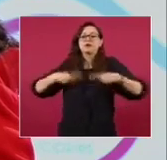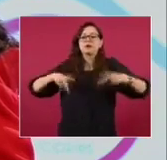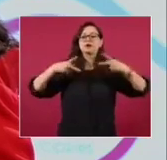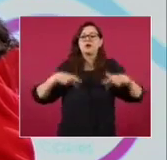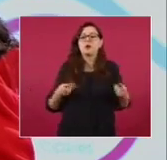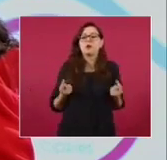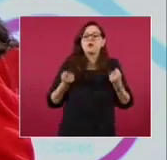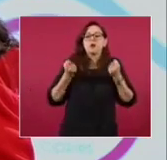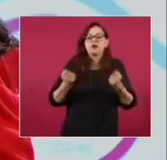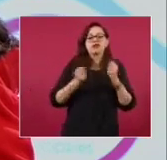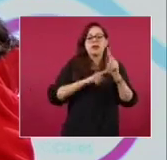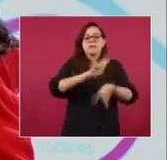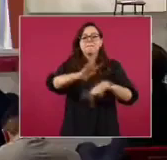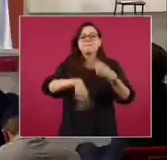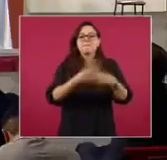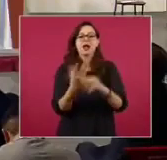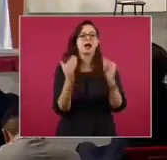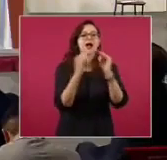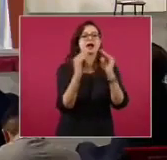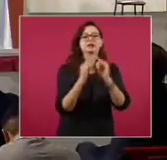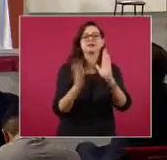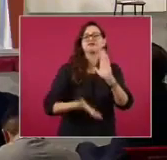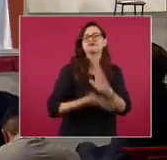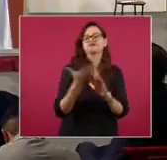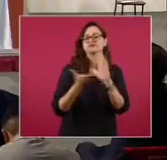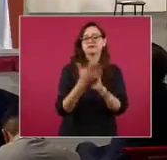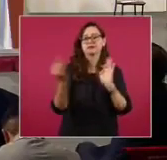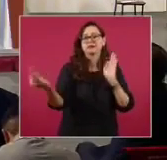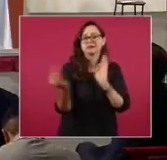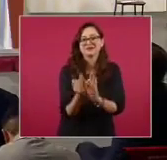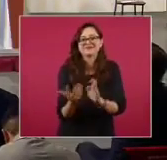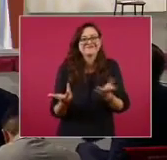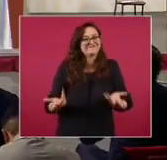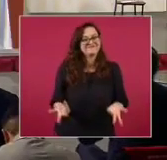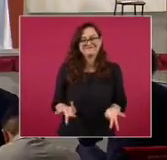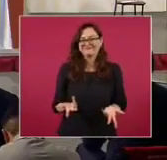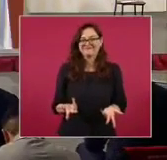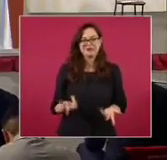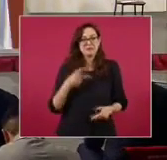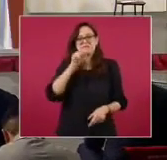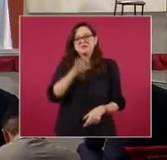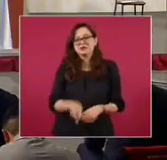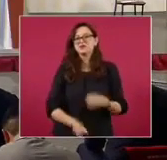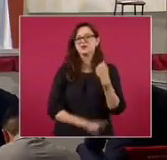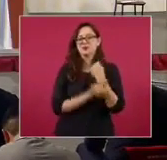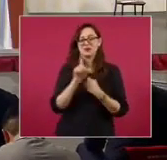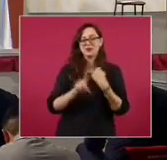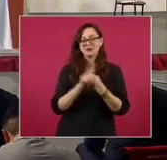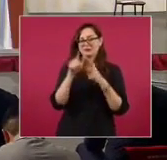el sitio a donde colocaremos el nuevo manejo de residuos sólidos. La siguiente.